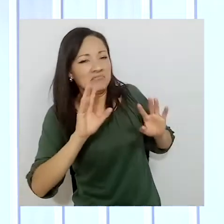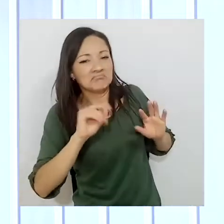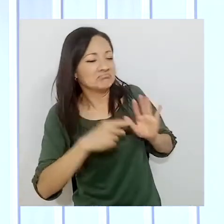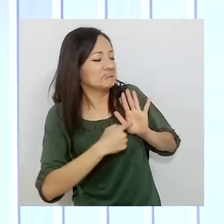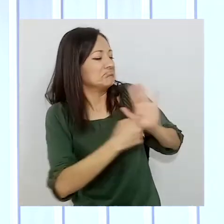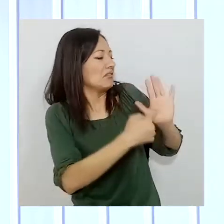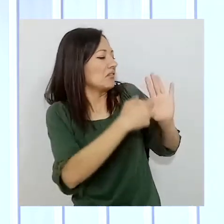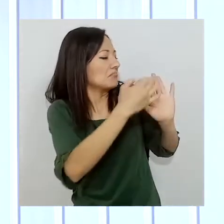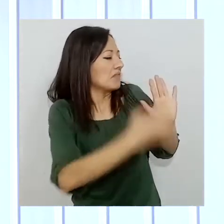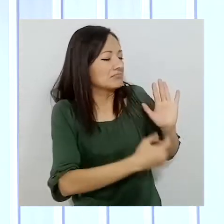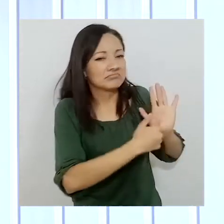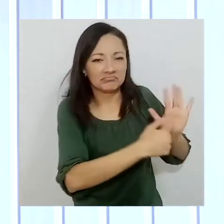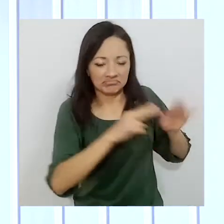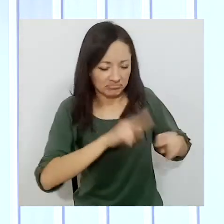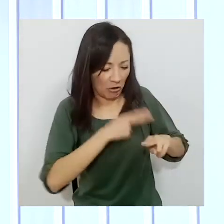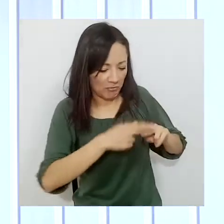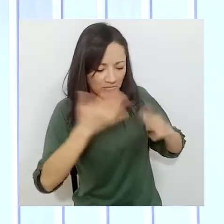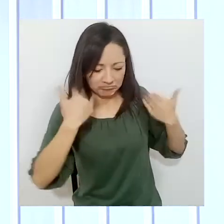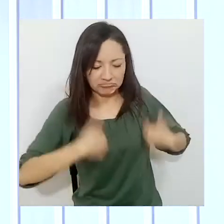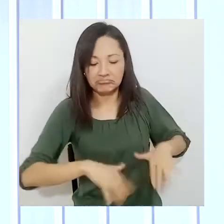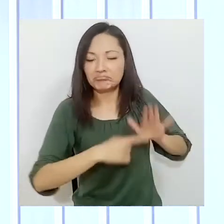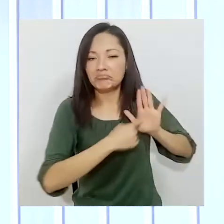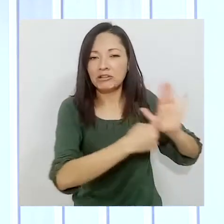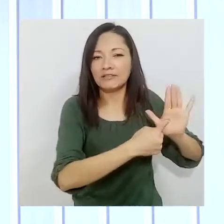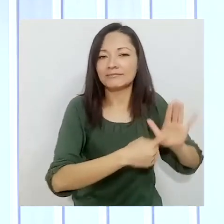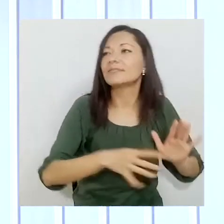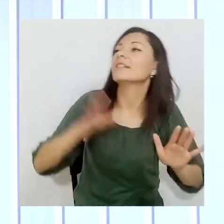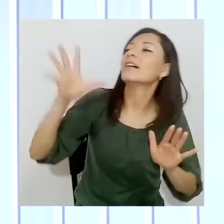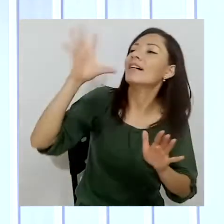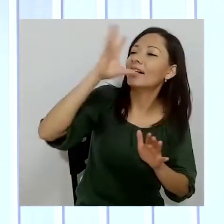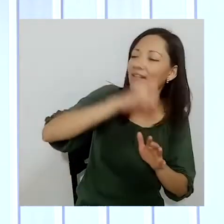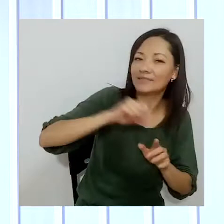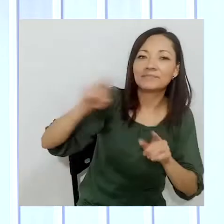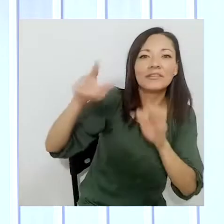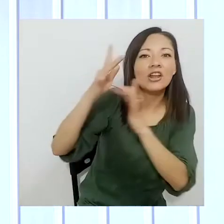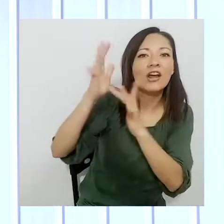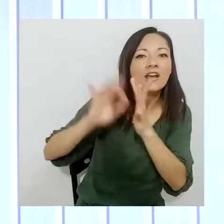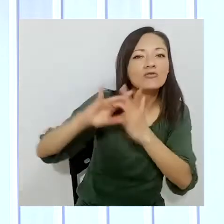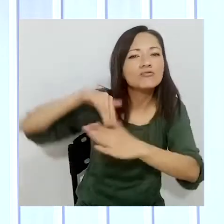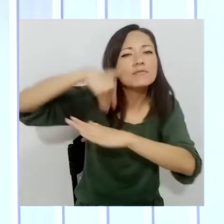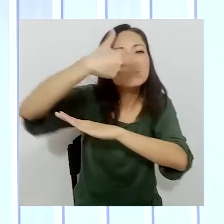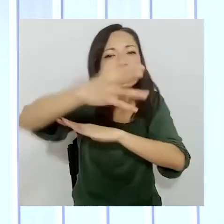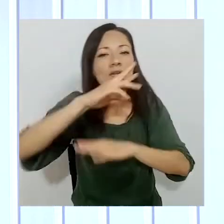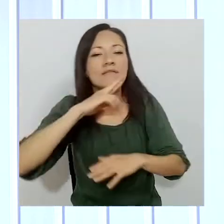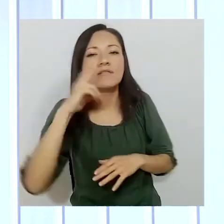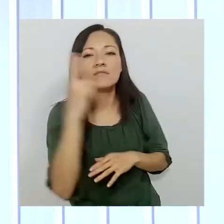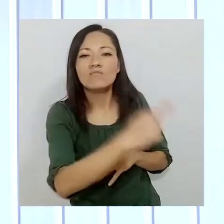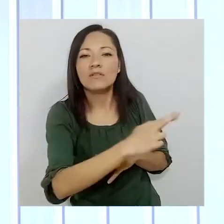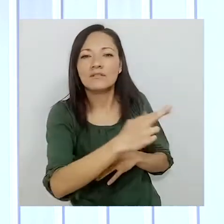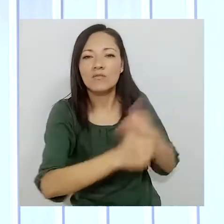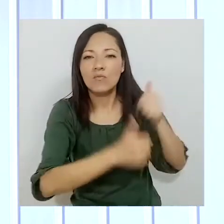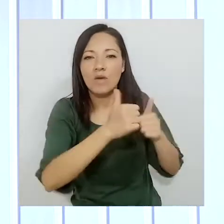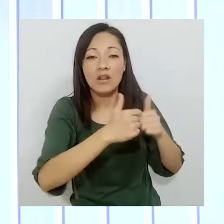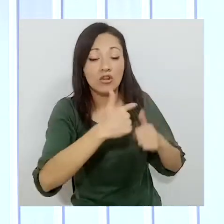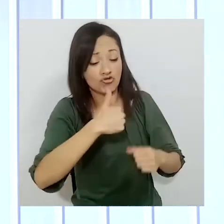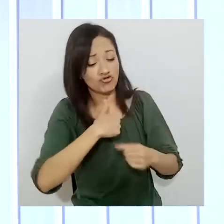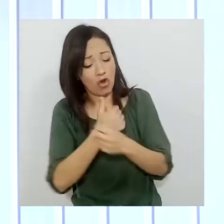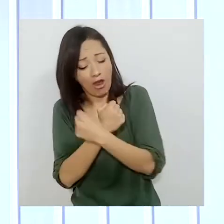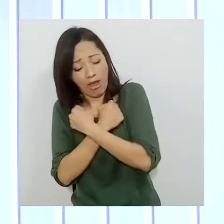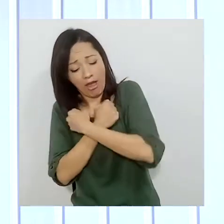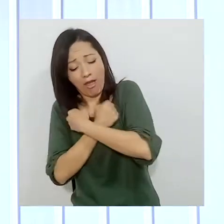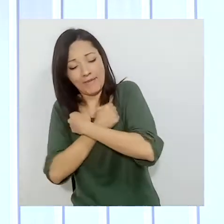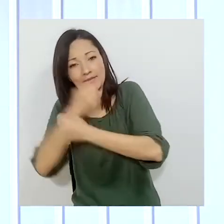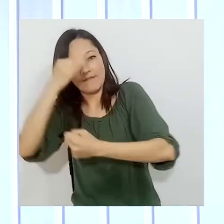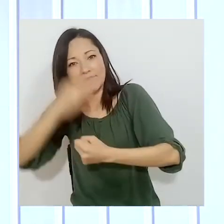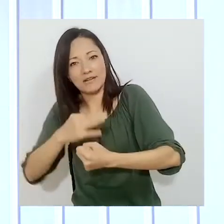las apariencias de los hombres. Pero ¿sabe qué? Jesús responderá después a esto, no, yo no soy amante de la